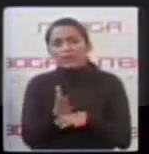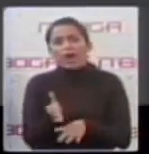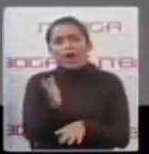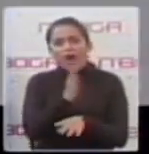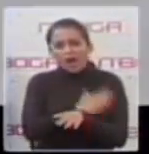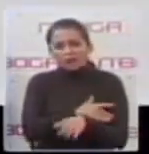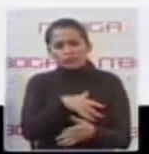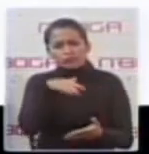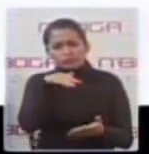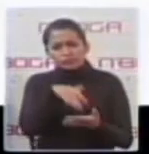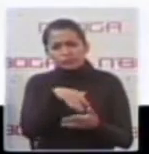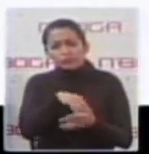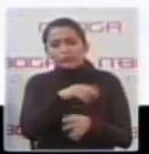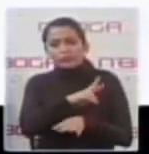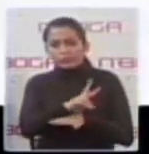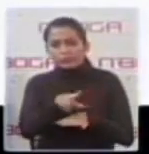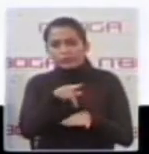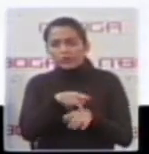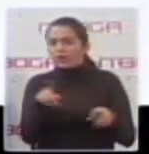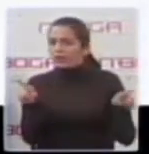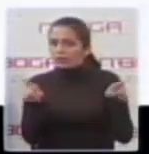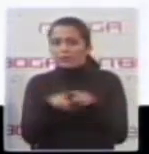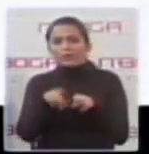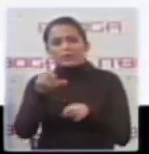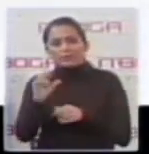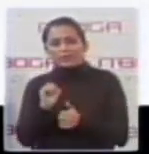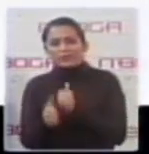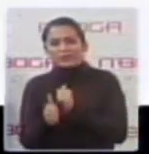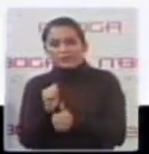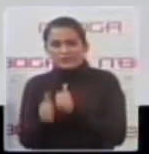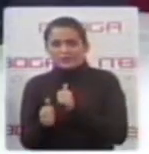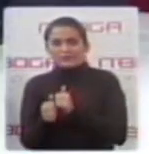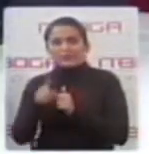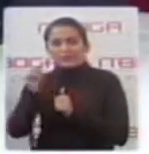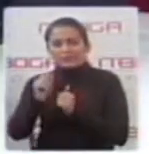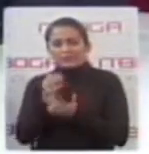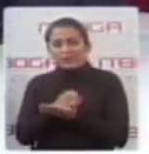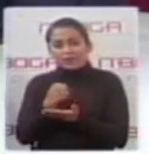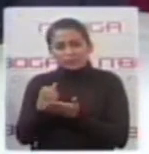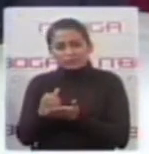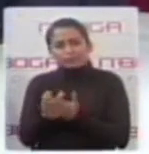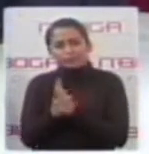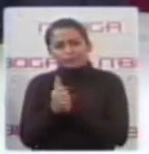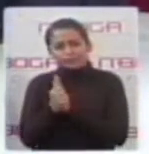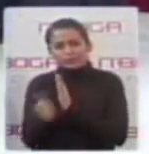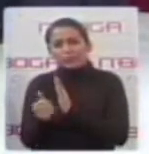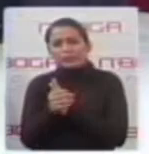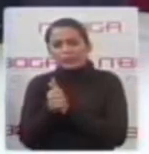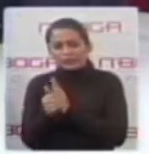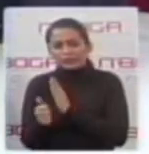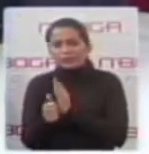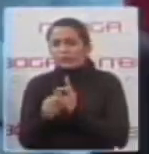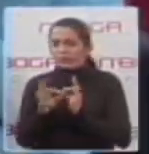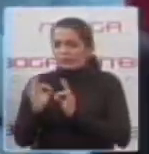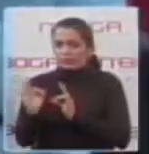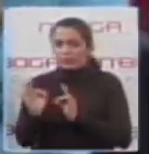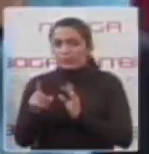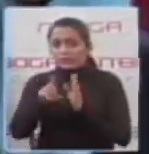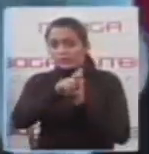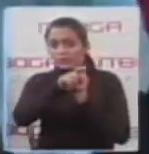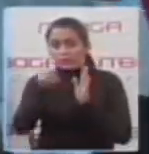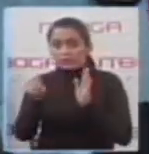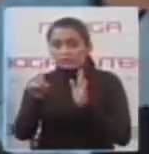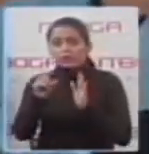que posibiliten manejarlo de la mejor forma posible. El instituto ha formado algunos programas que